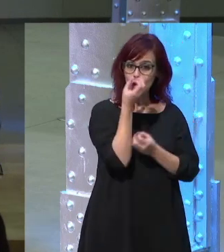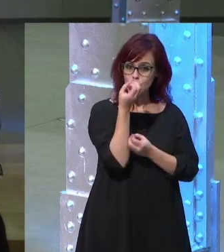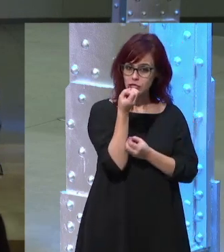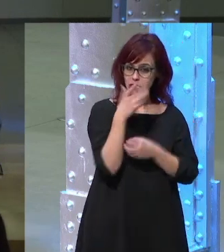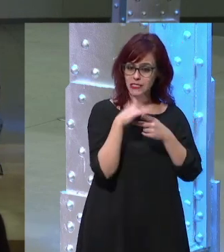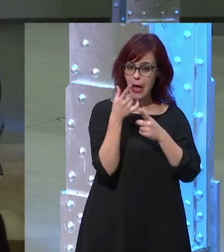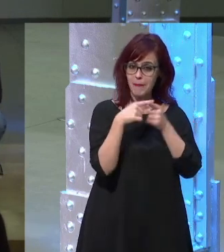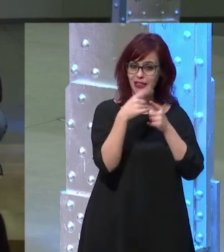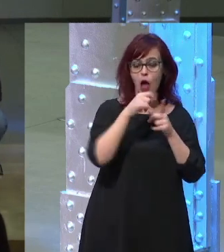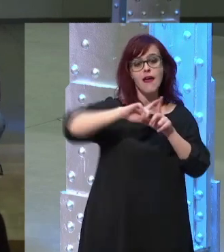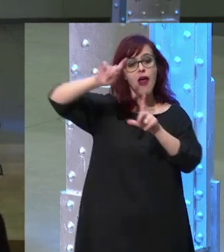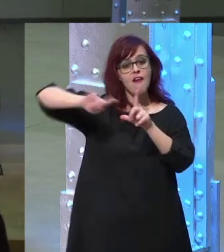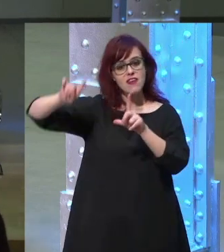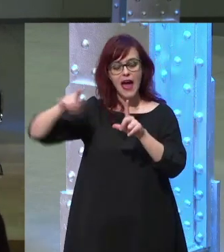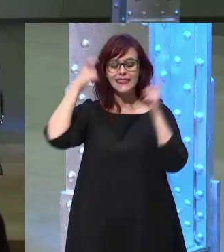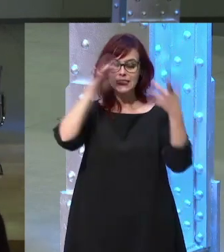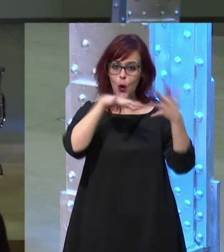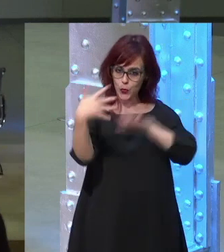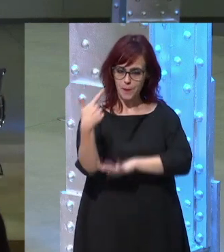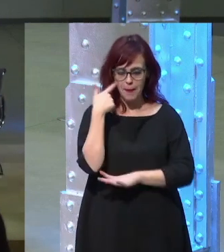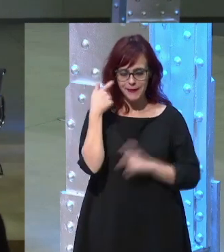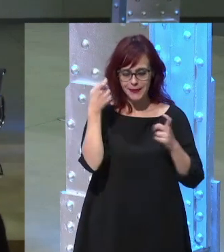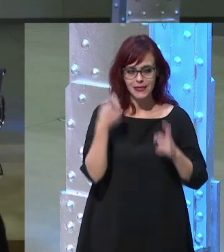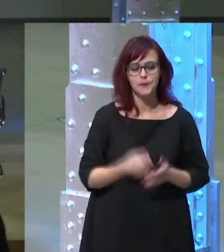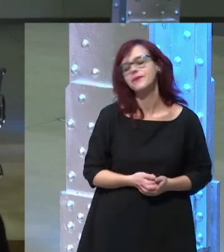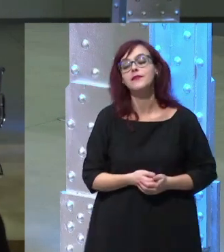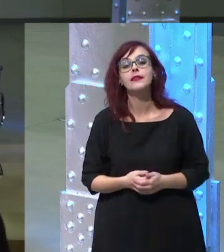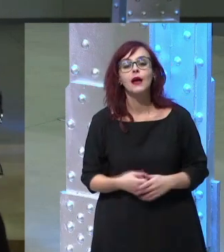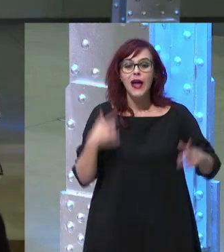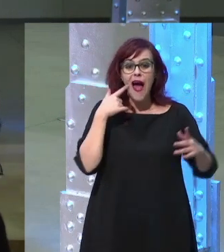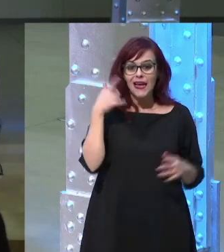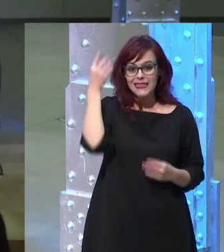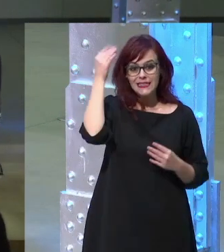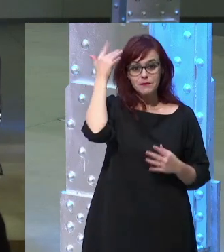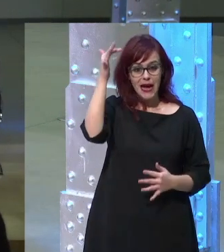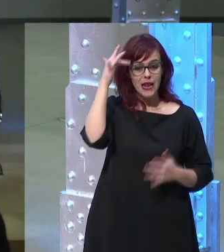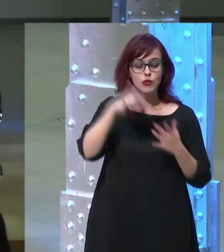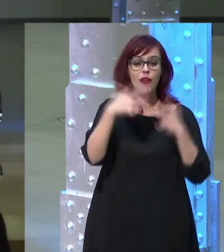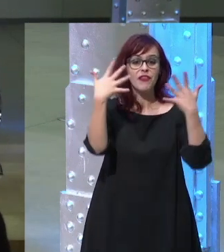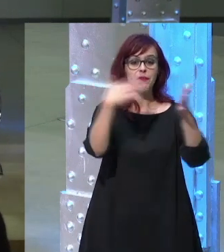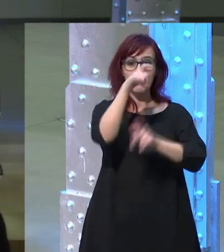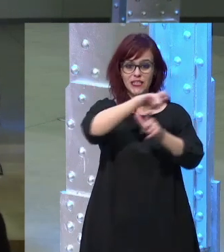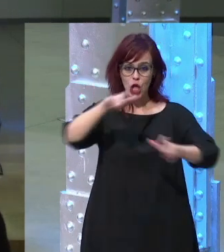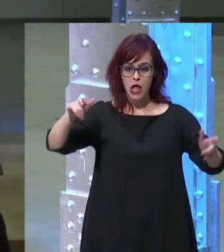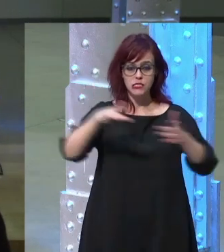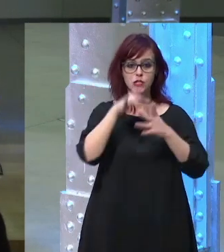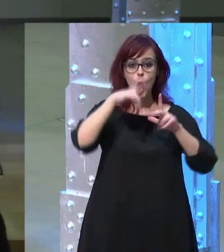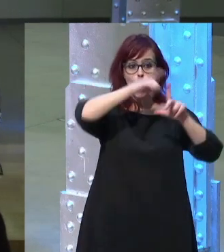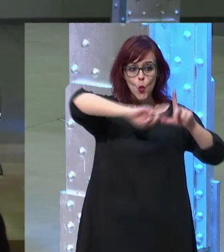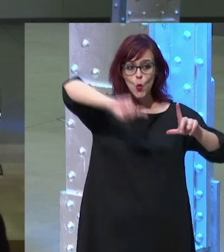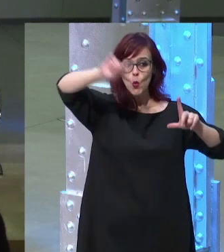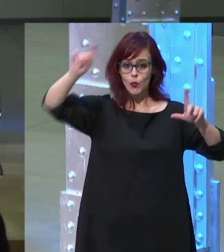simulando virus y las gráficas. Entonces, vamos a suponer que tenemos una población de 10.000 personas que está ahí en esa